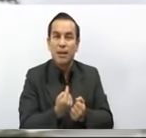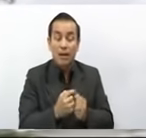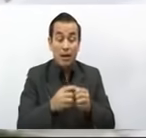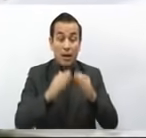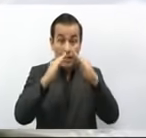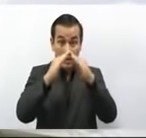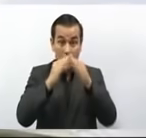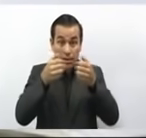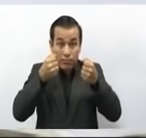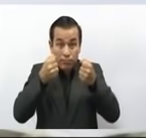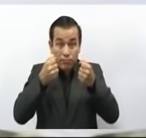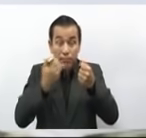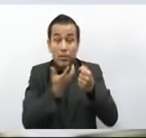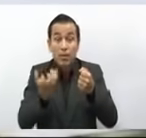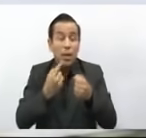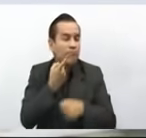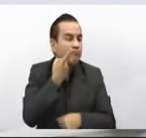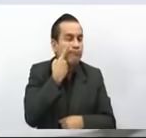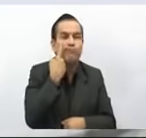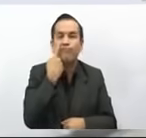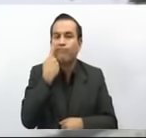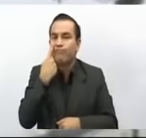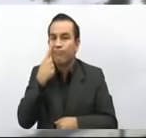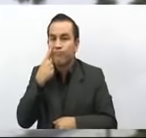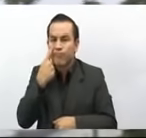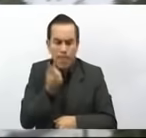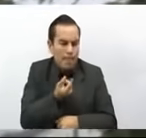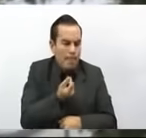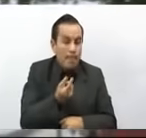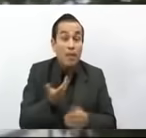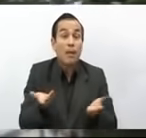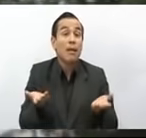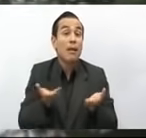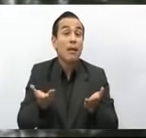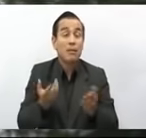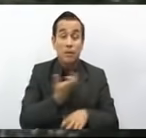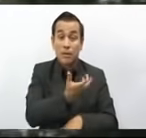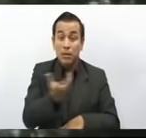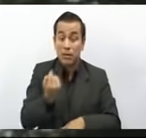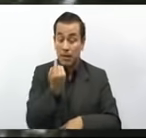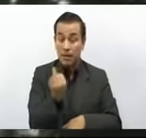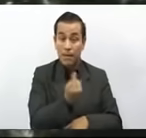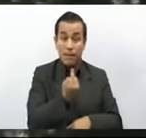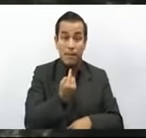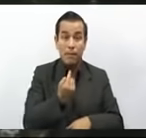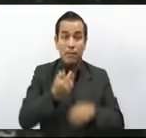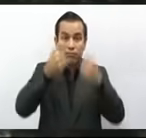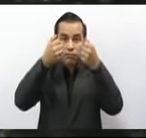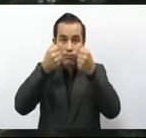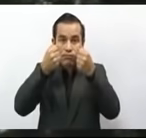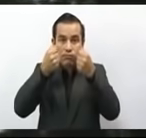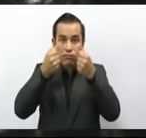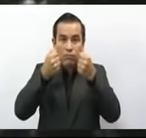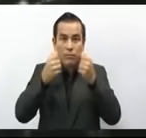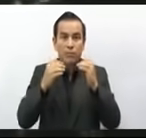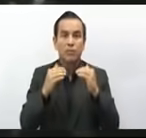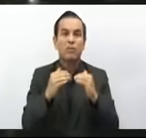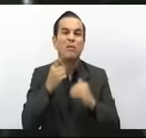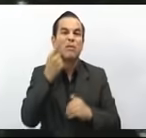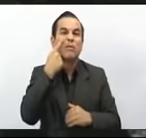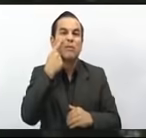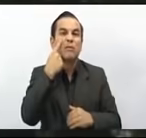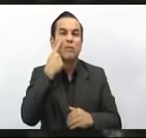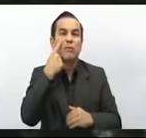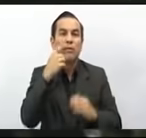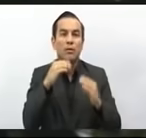brindando seguridad en los centros de cumplimientos de penas por medio de Tazumal, tanto